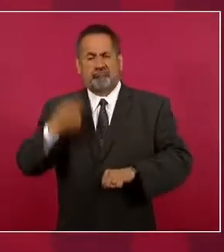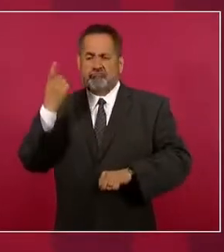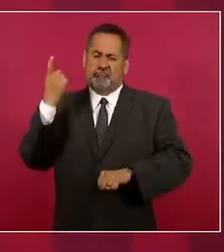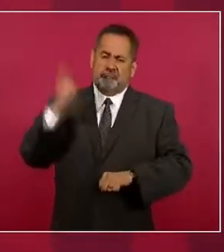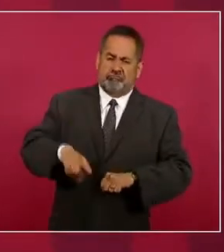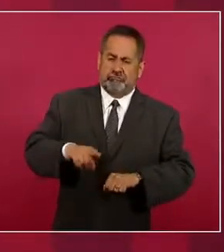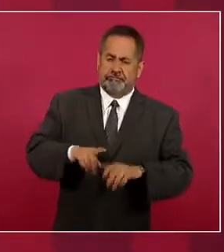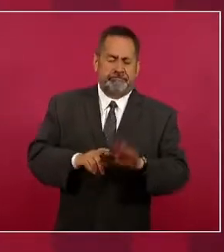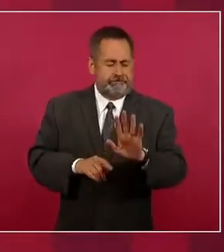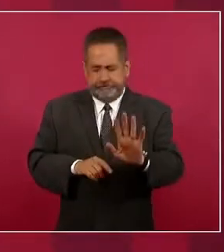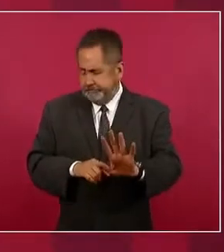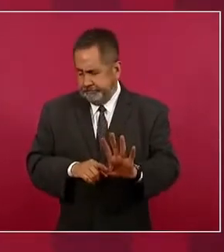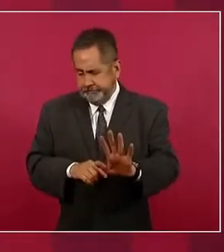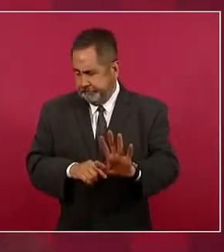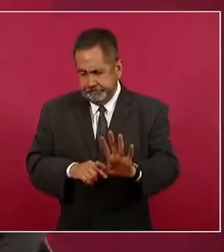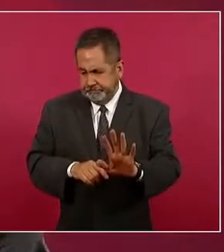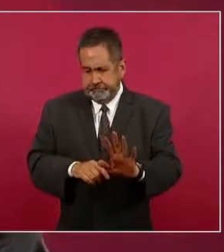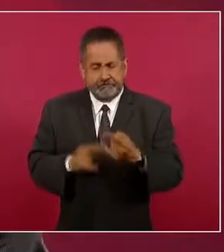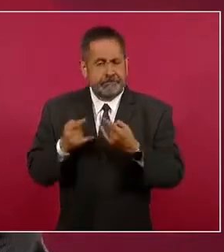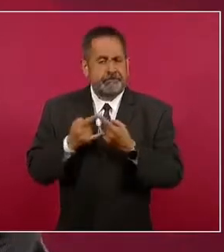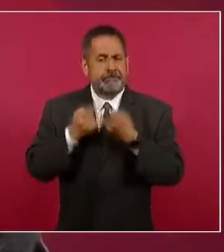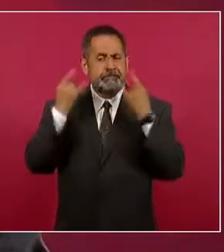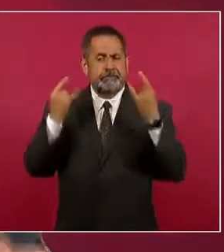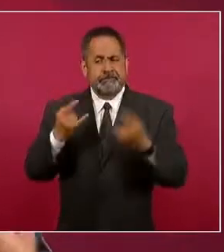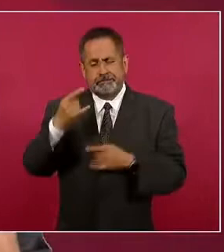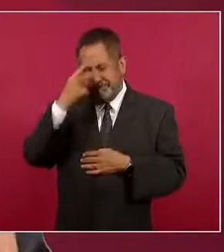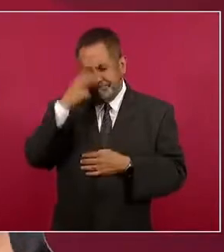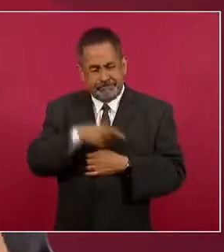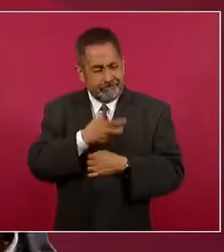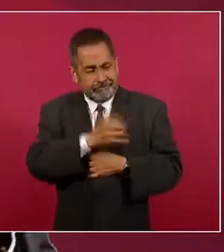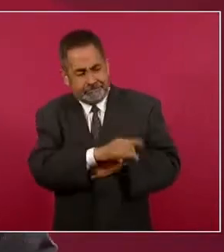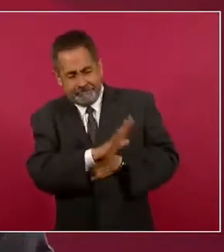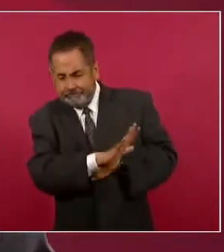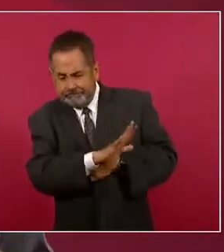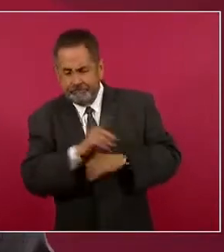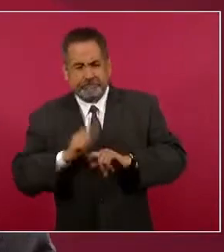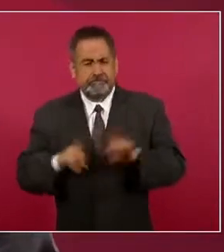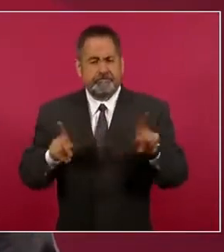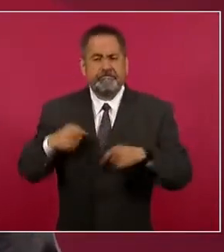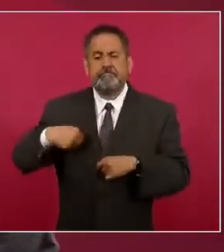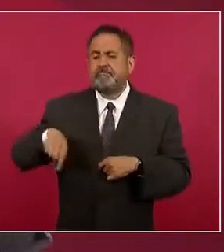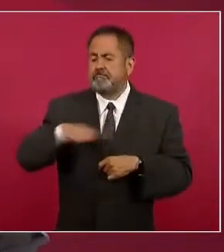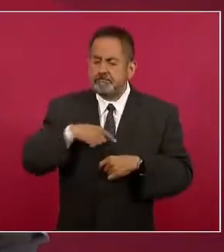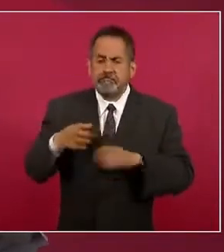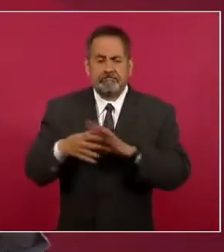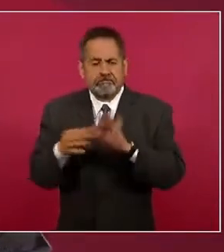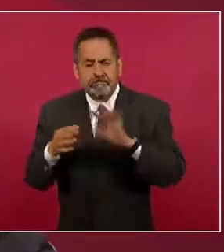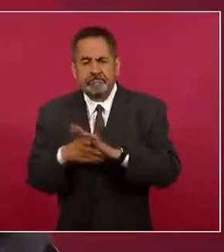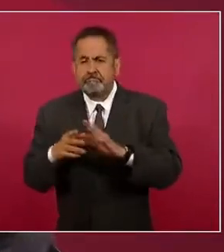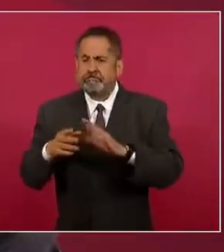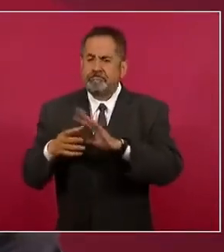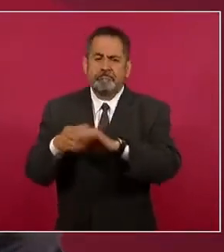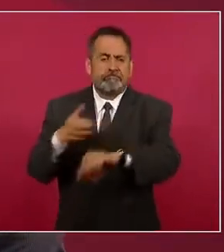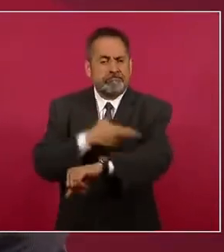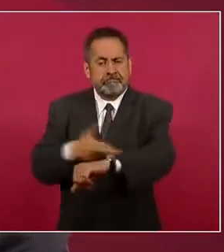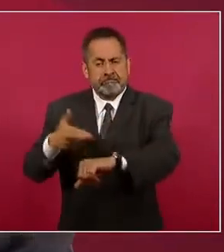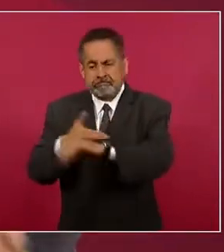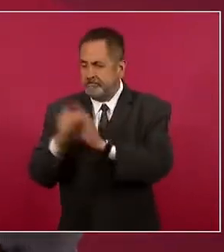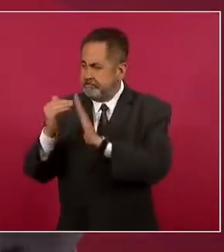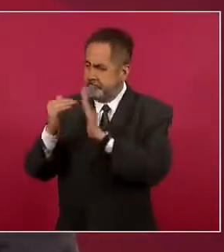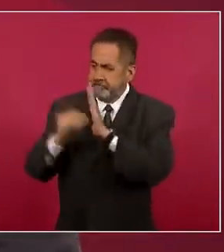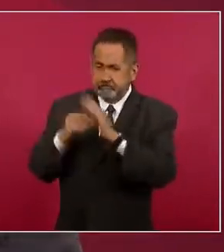sobre todo en un país que tiene una historia de autoritarismo. Entonces, las medidas técnicamente fueron